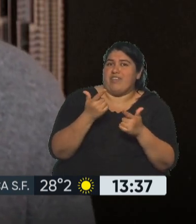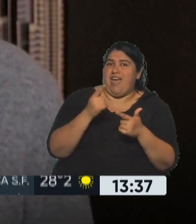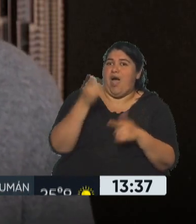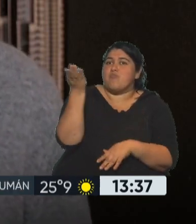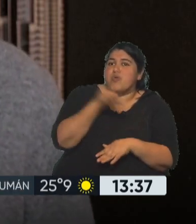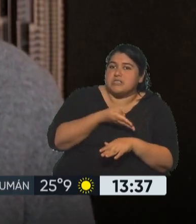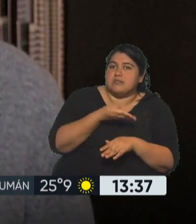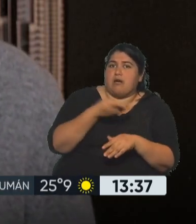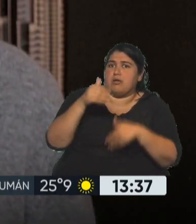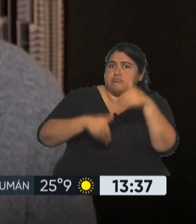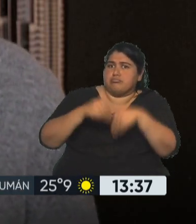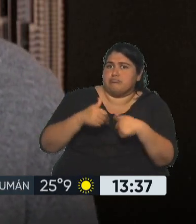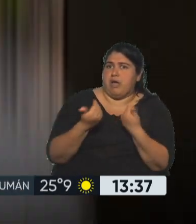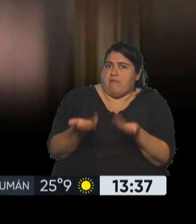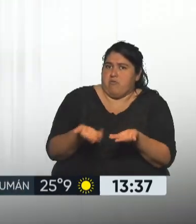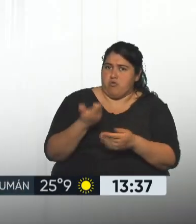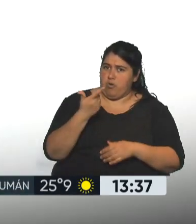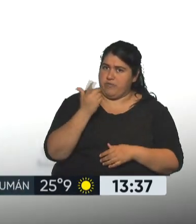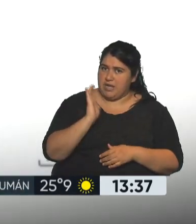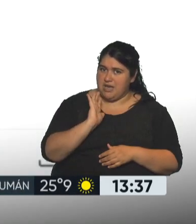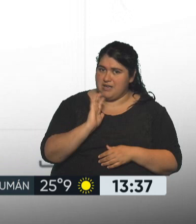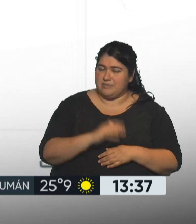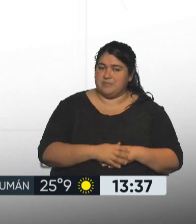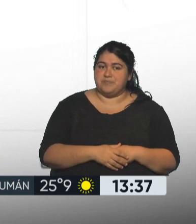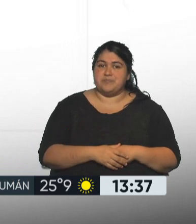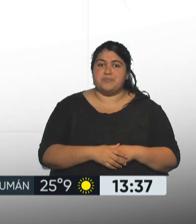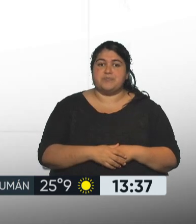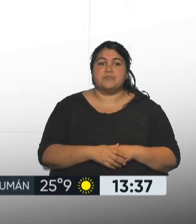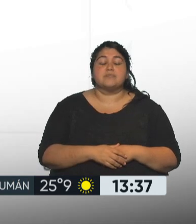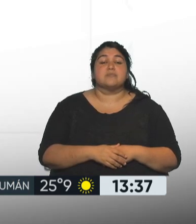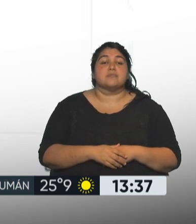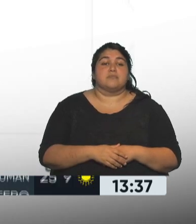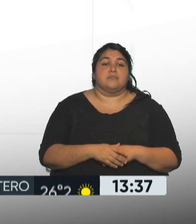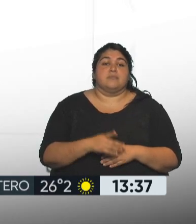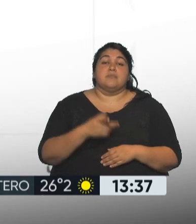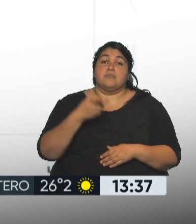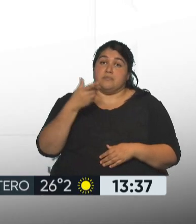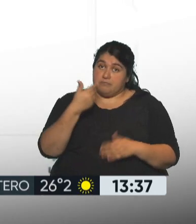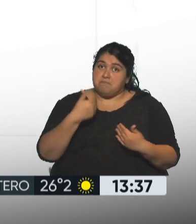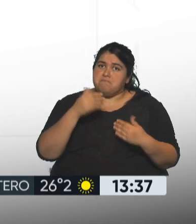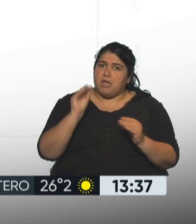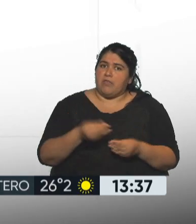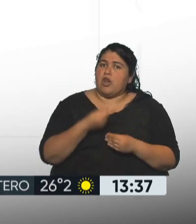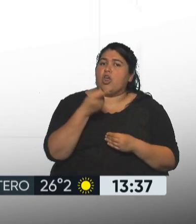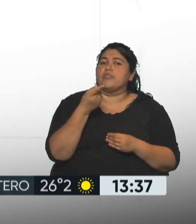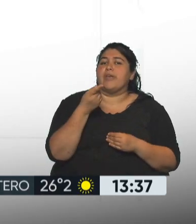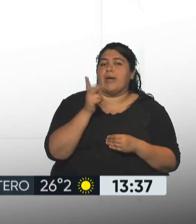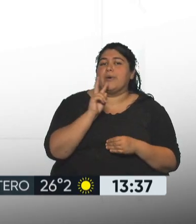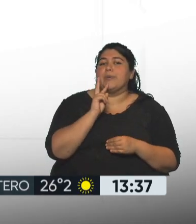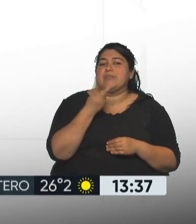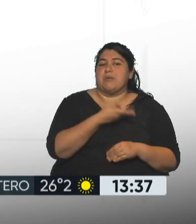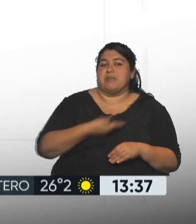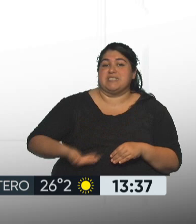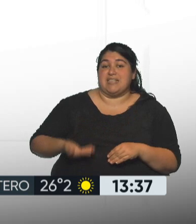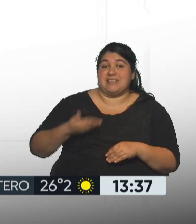la contundencia con la que la vieron en este momento. La derrota oficial fue reconocida por la vicepresidenta Francia